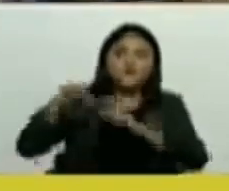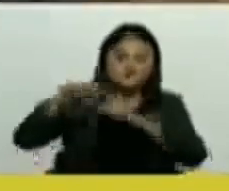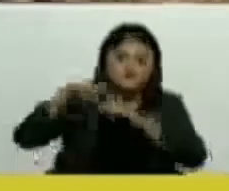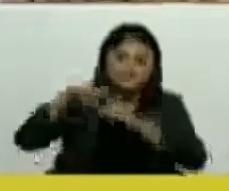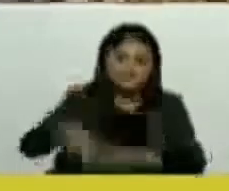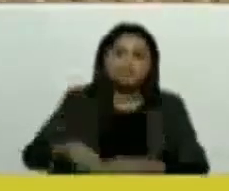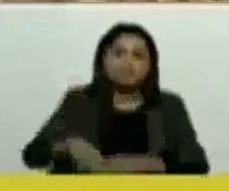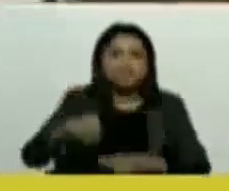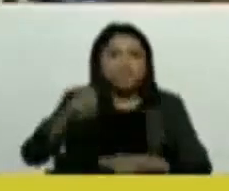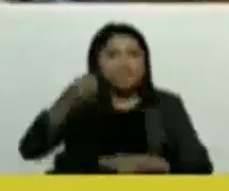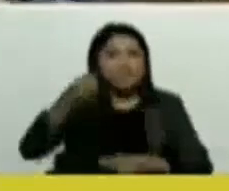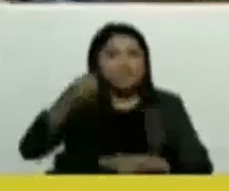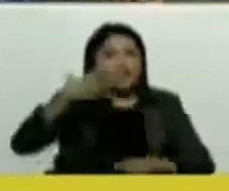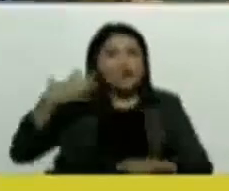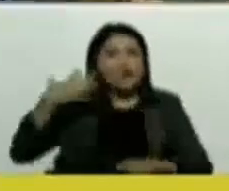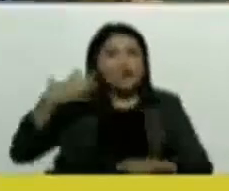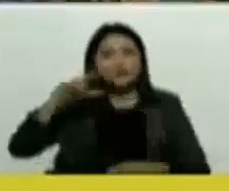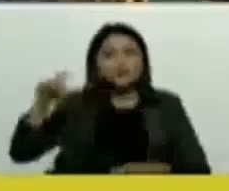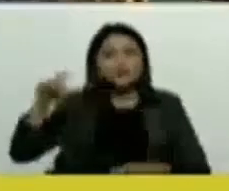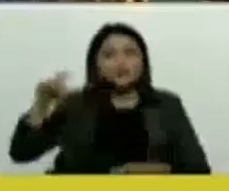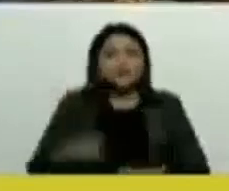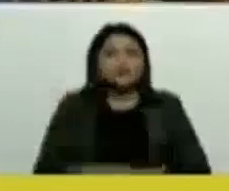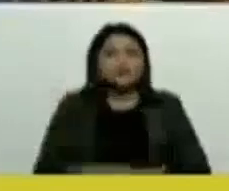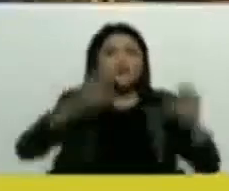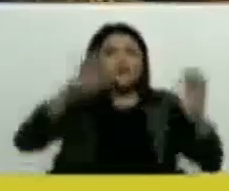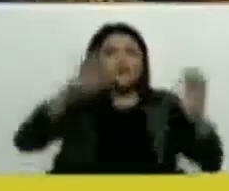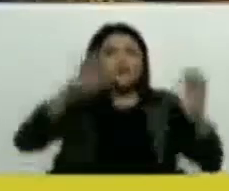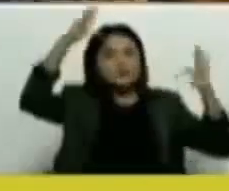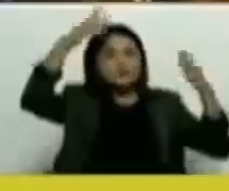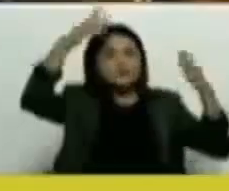del racismo de los blancos.